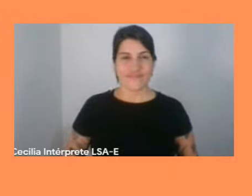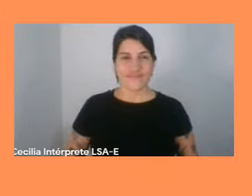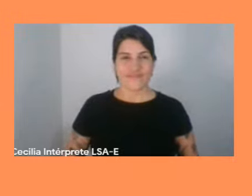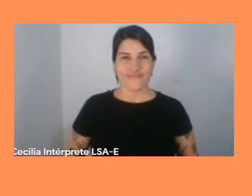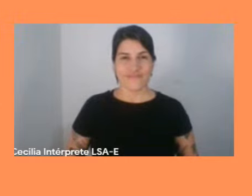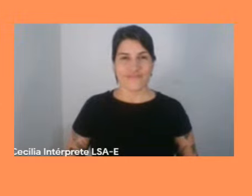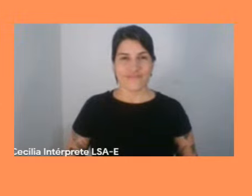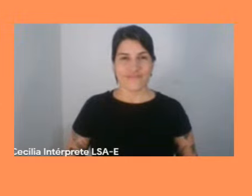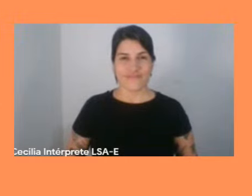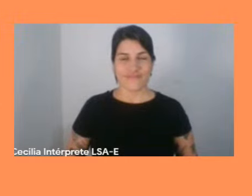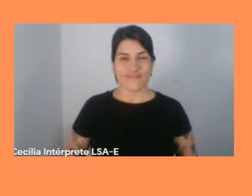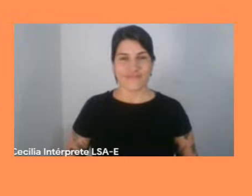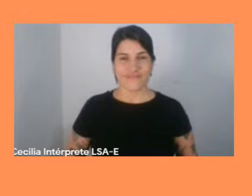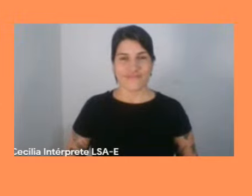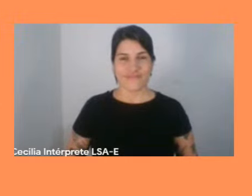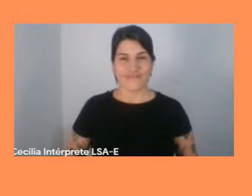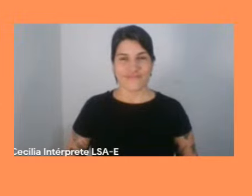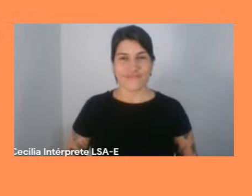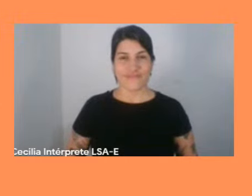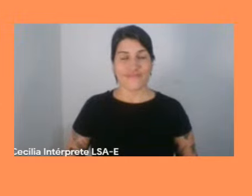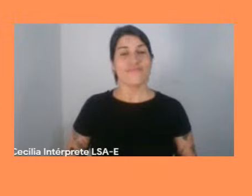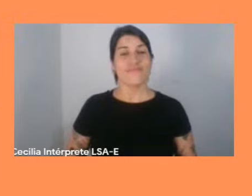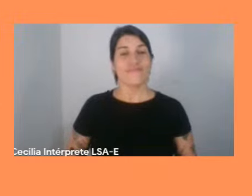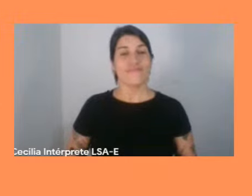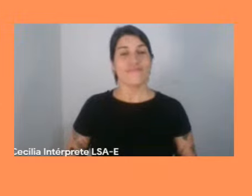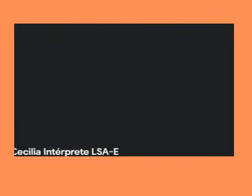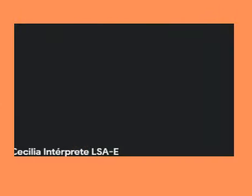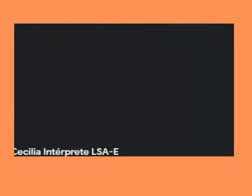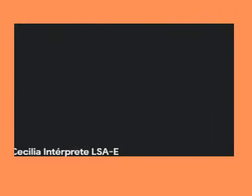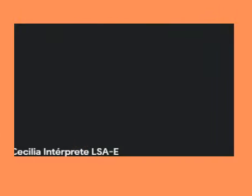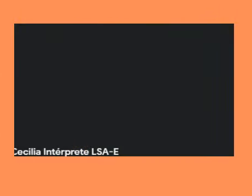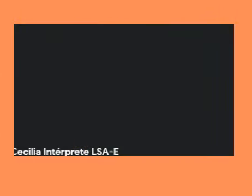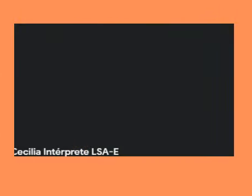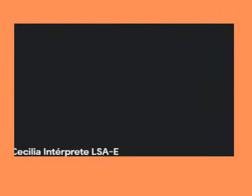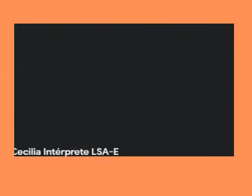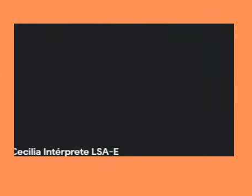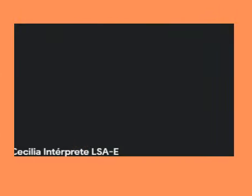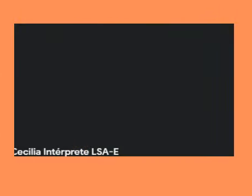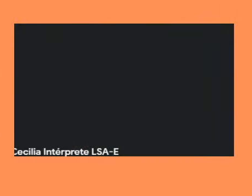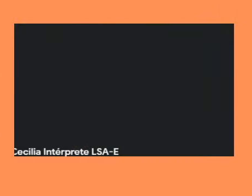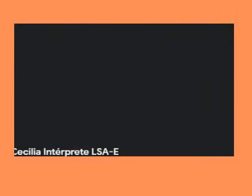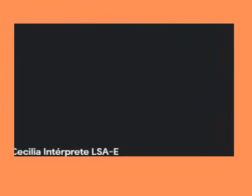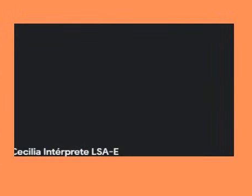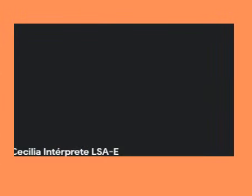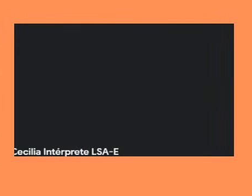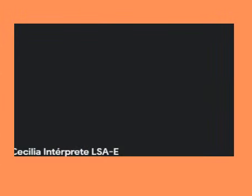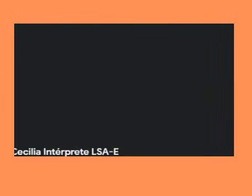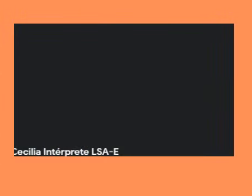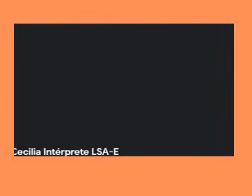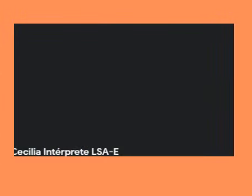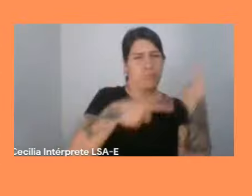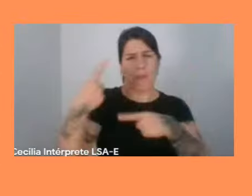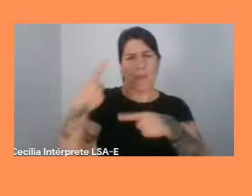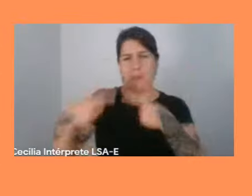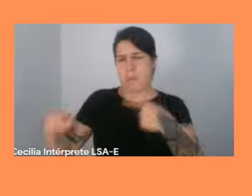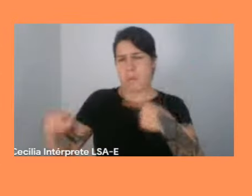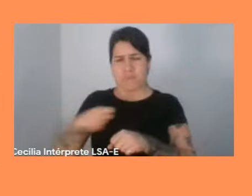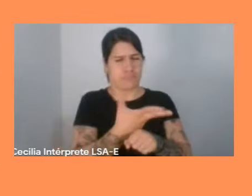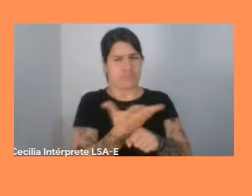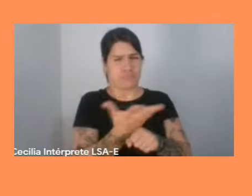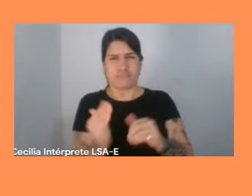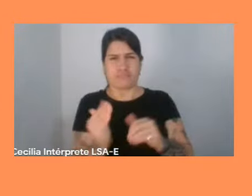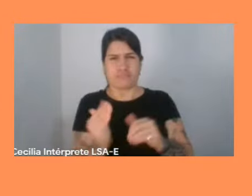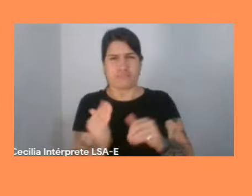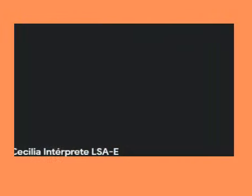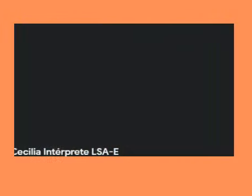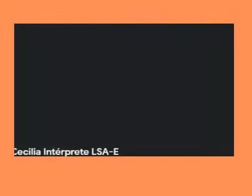ESI para transformar las desigualdades sociales y valorar la diversidad. Hablar de diversidad es evidenciar la pluralidad